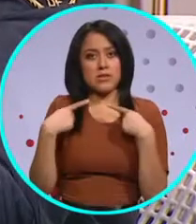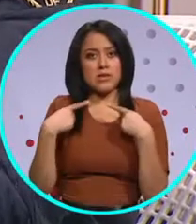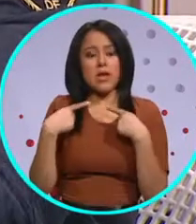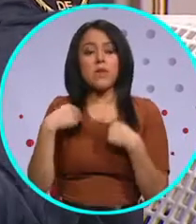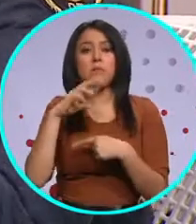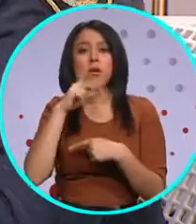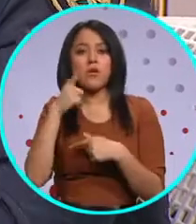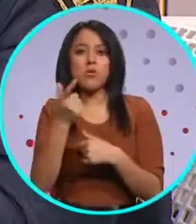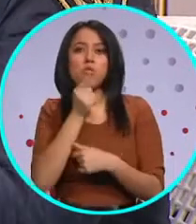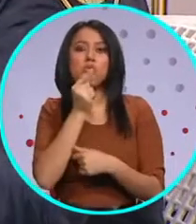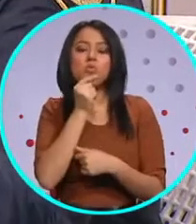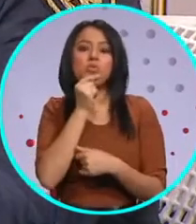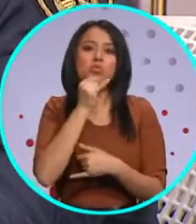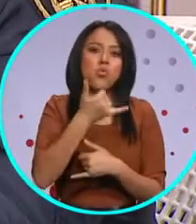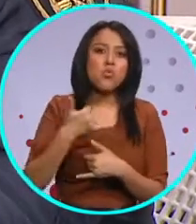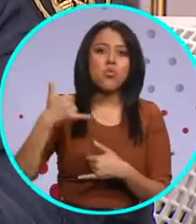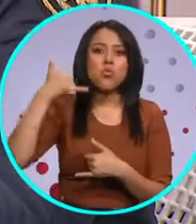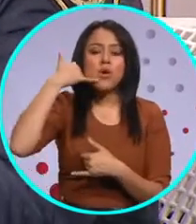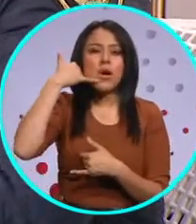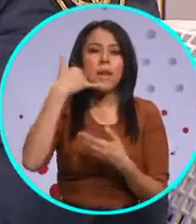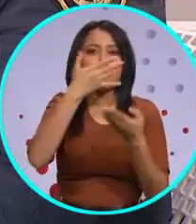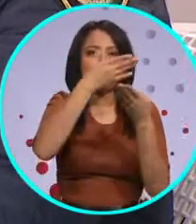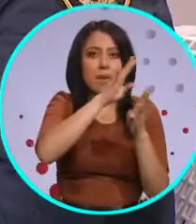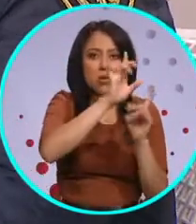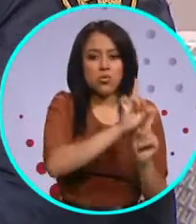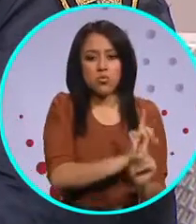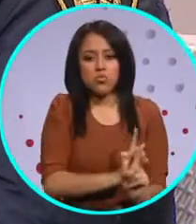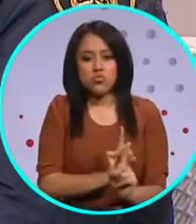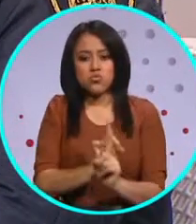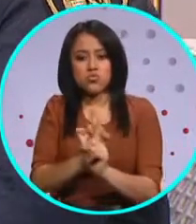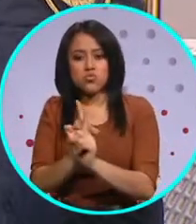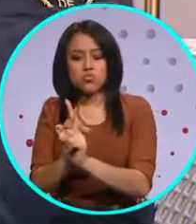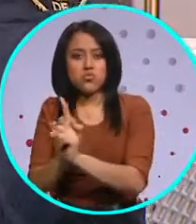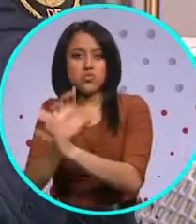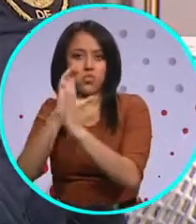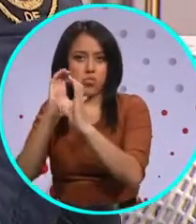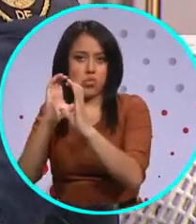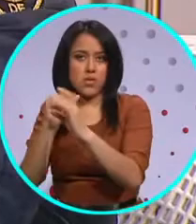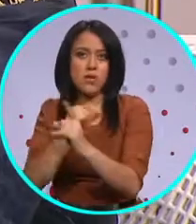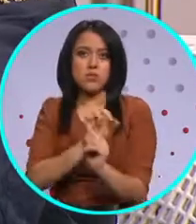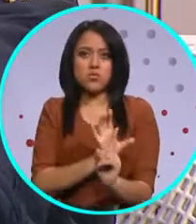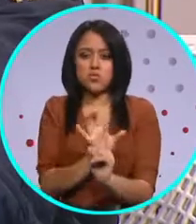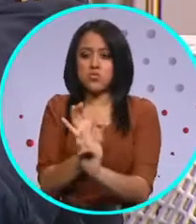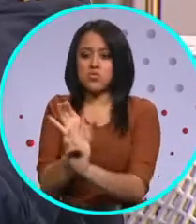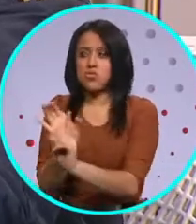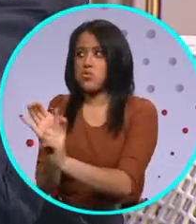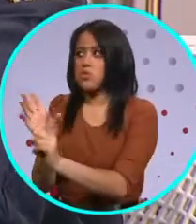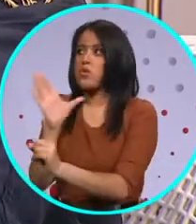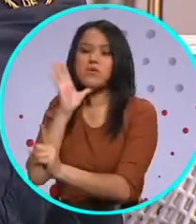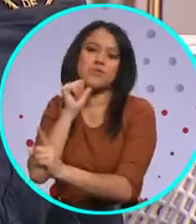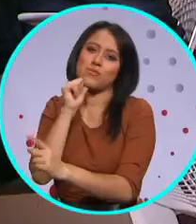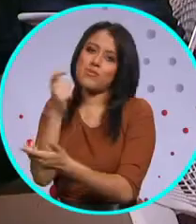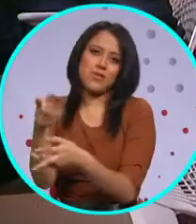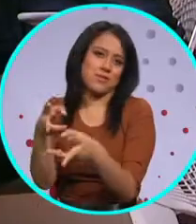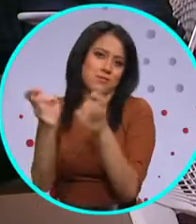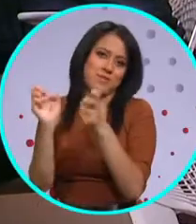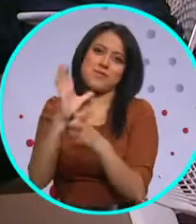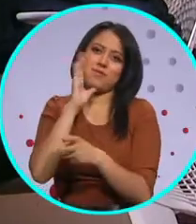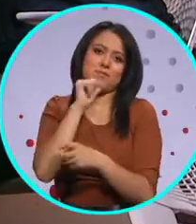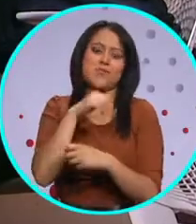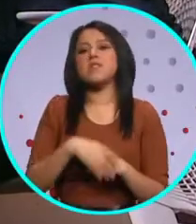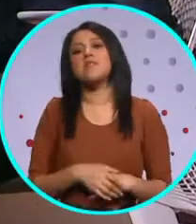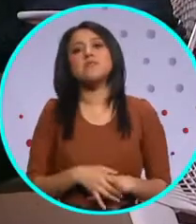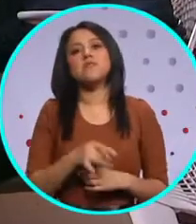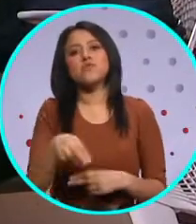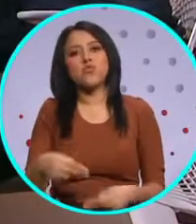al policía el policía te lleva al banco y te regresa donde audi gas eso ya no hay posibilidad de que te roben ya sea